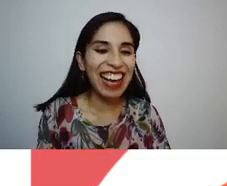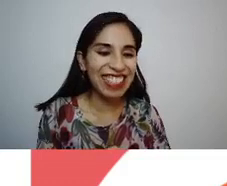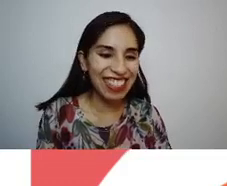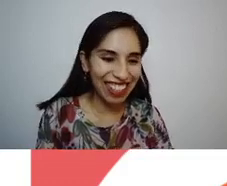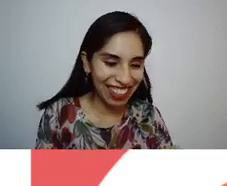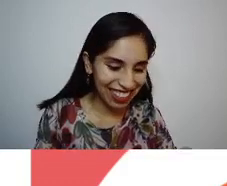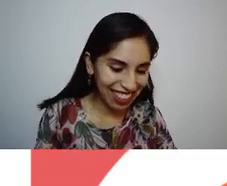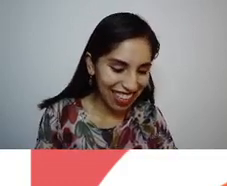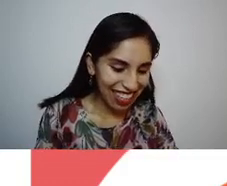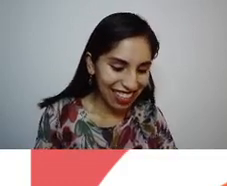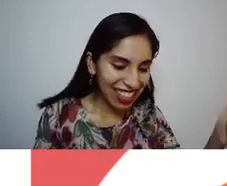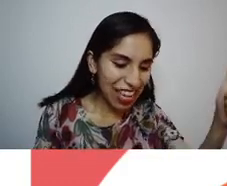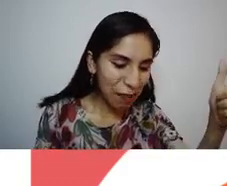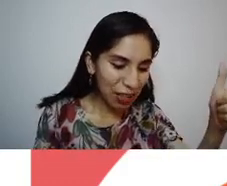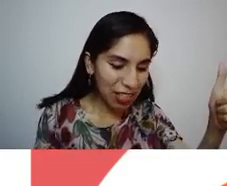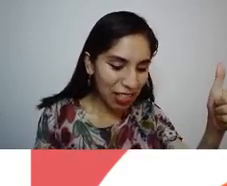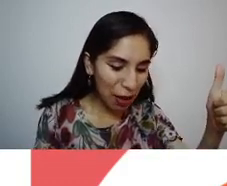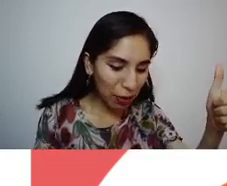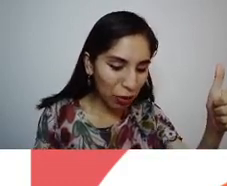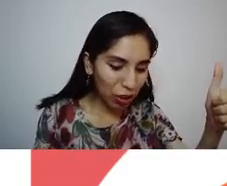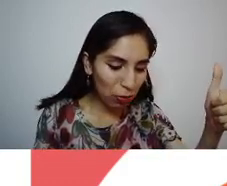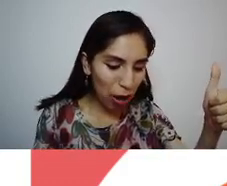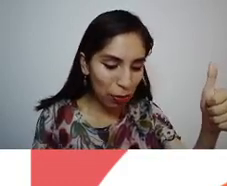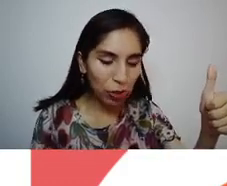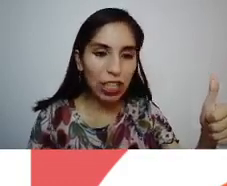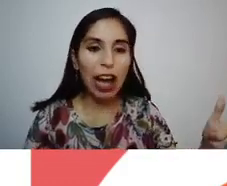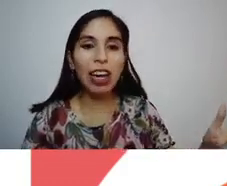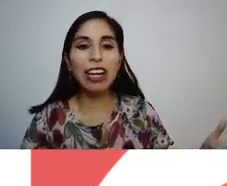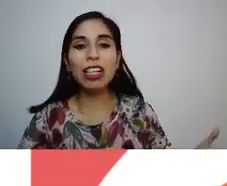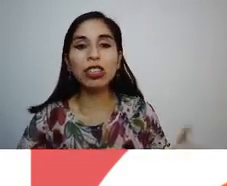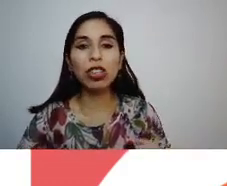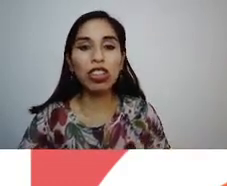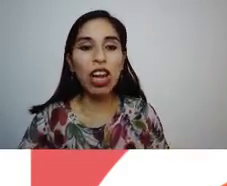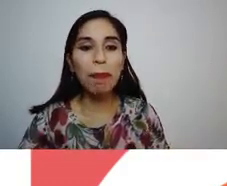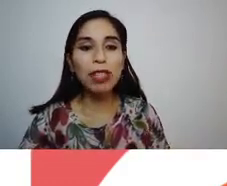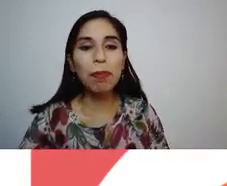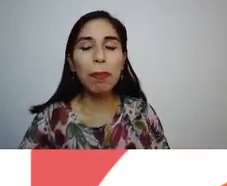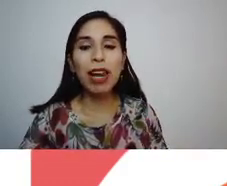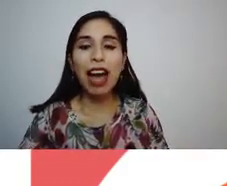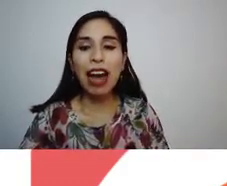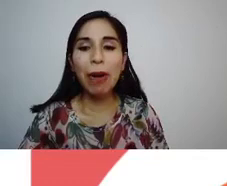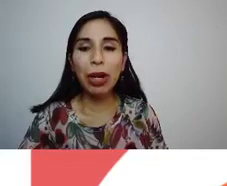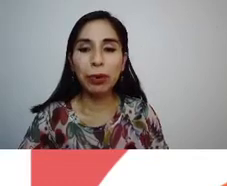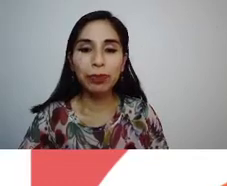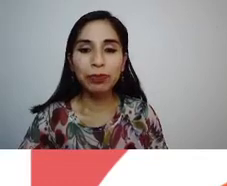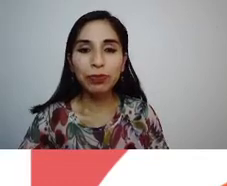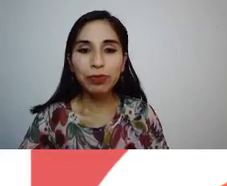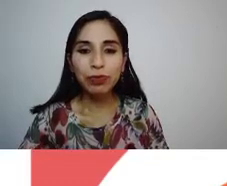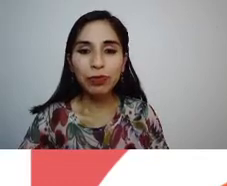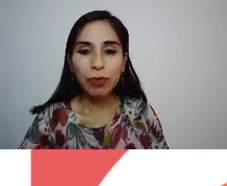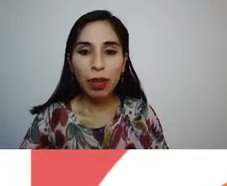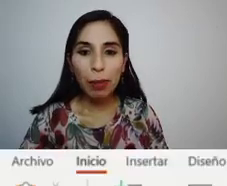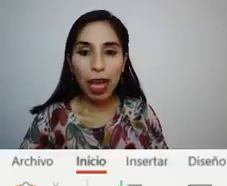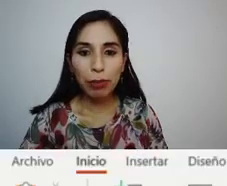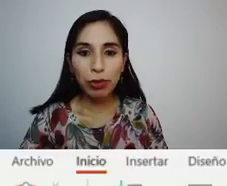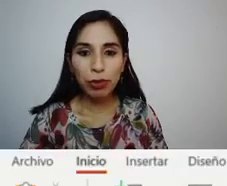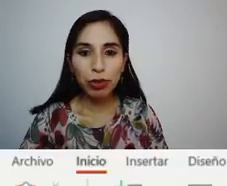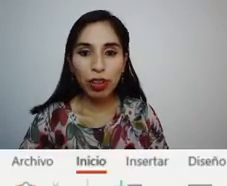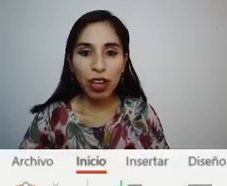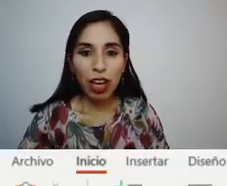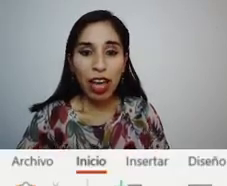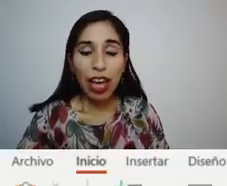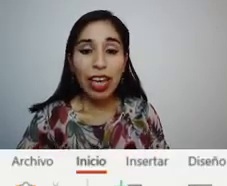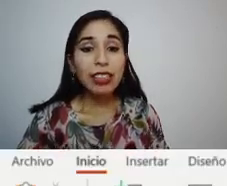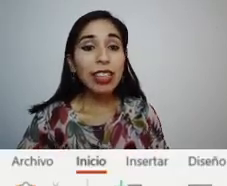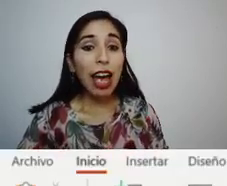así es sí y me dicen continuamos ya listo con lápiz y papel a la mano veamos